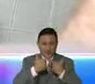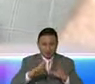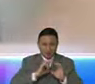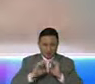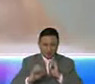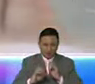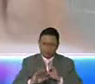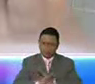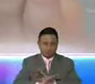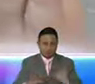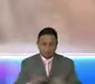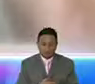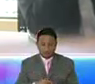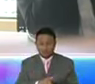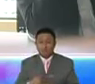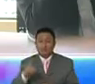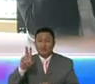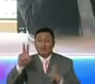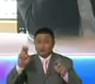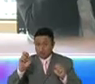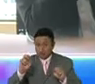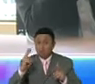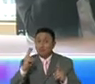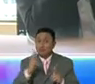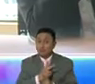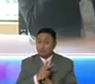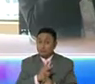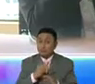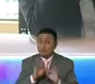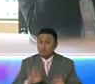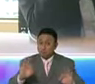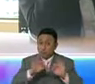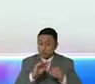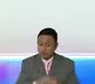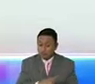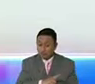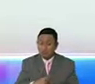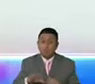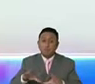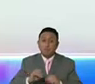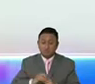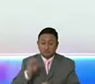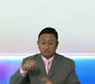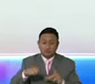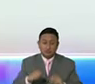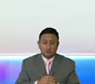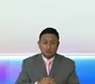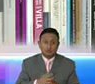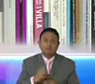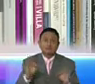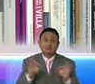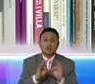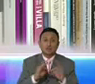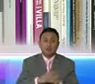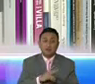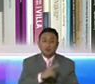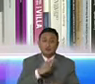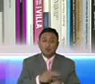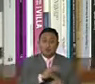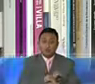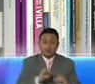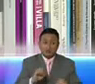es una cuestión más a fondo. De lo que se trata es de aceptar o no romper el anonimato en las redes. ¿Se